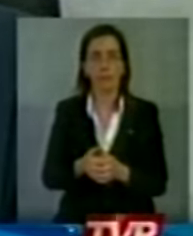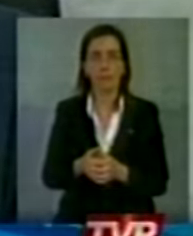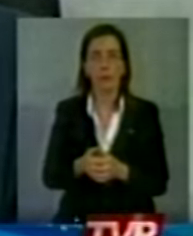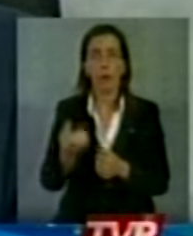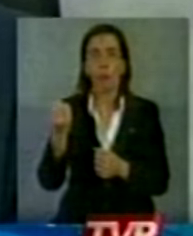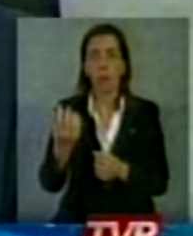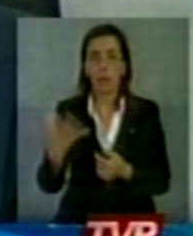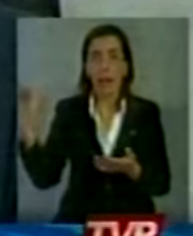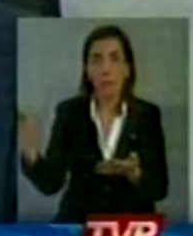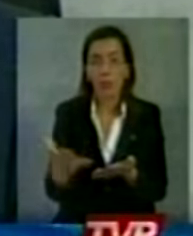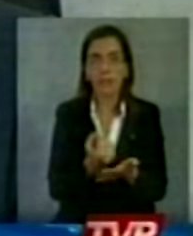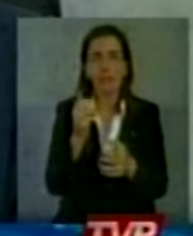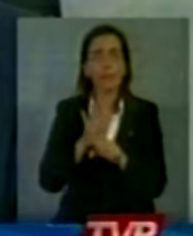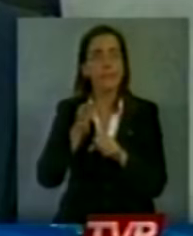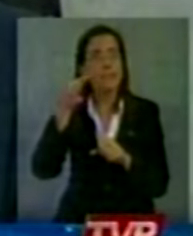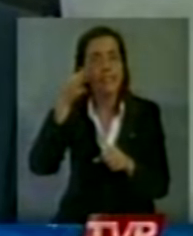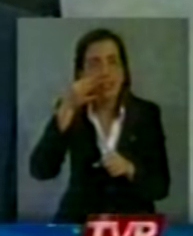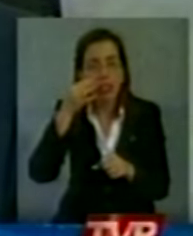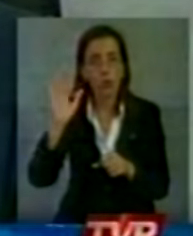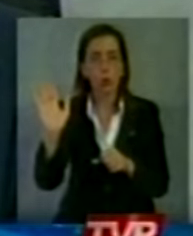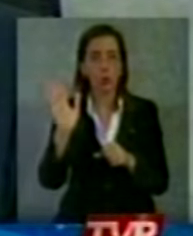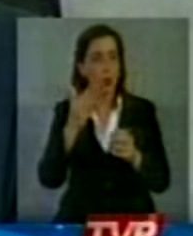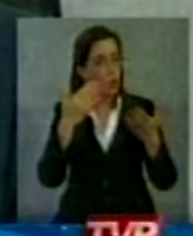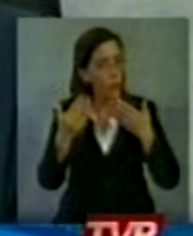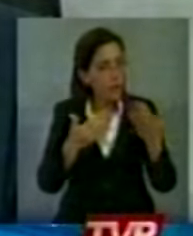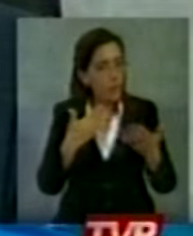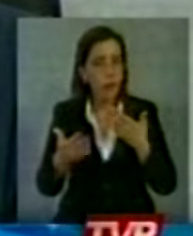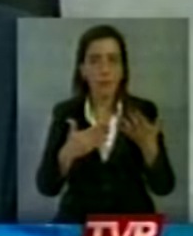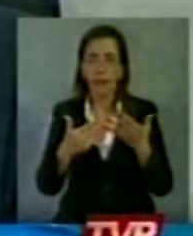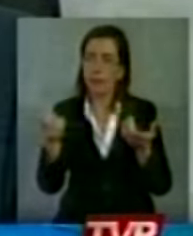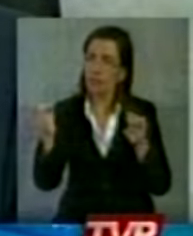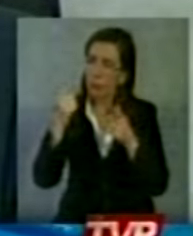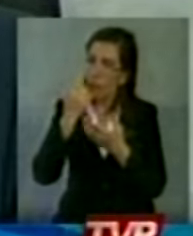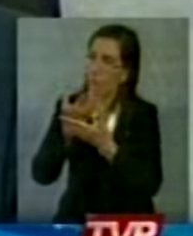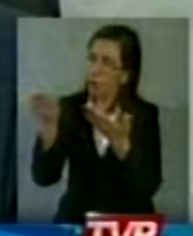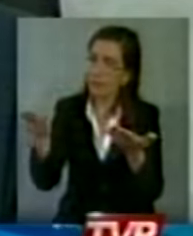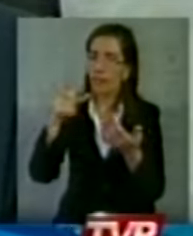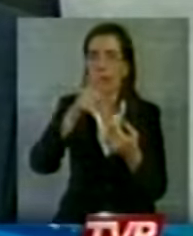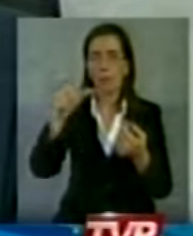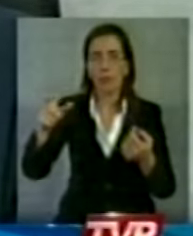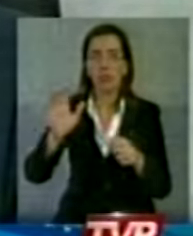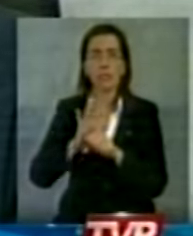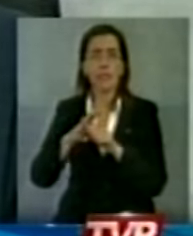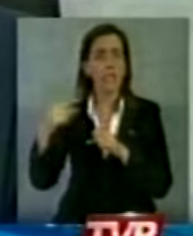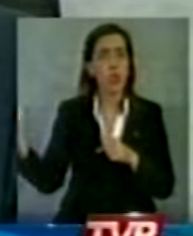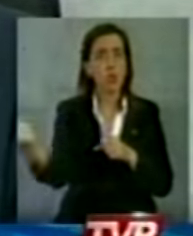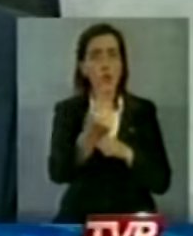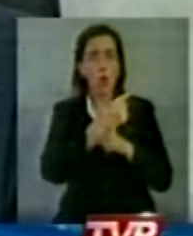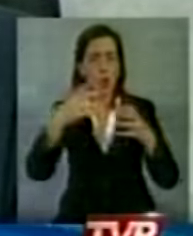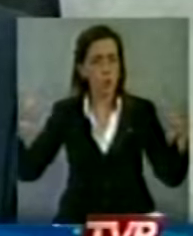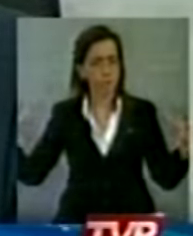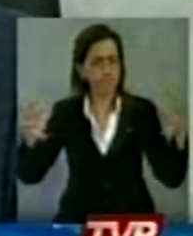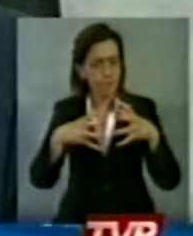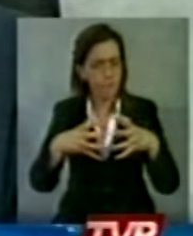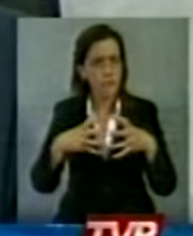nuestra oportunidad para testimoniarnos a nosotros mismos y a los demás que el todo es más